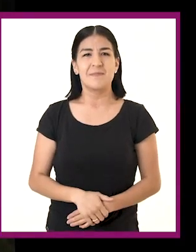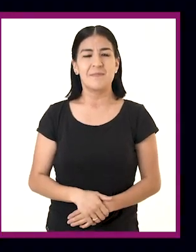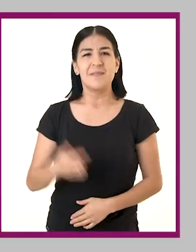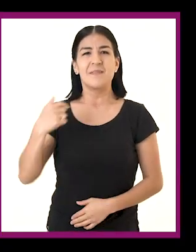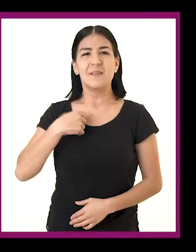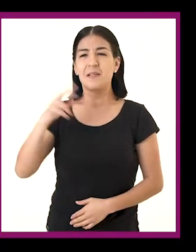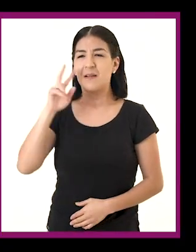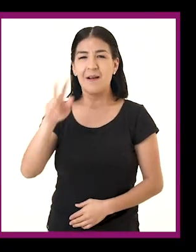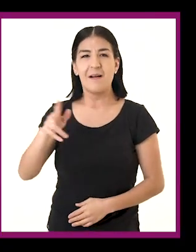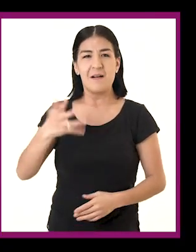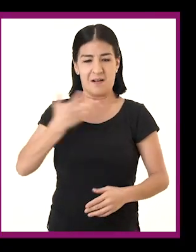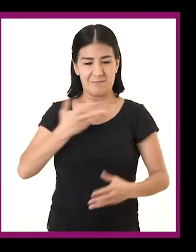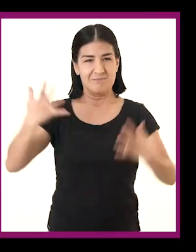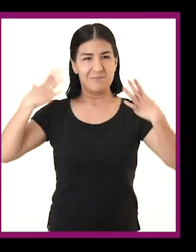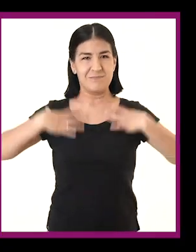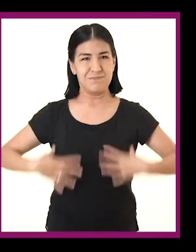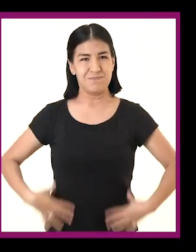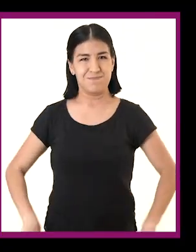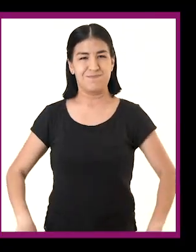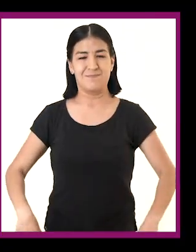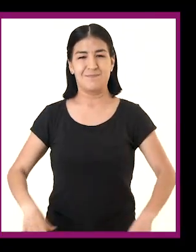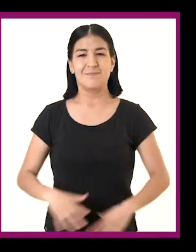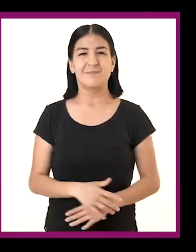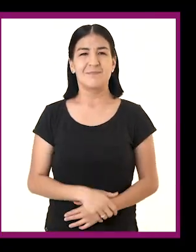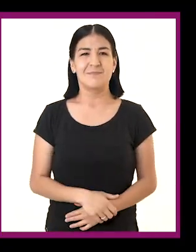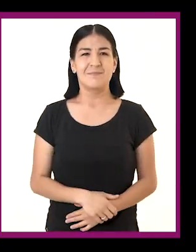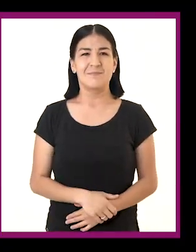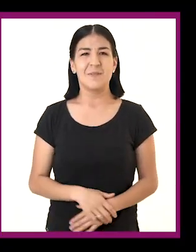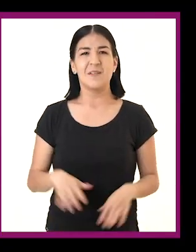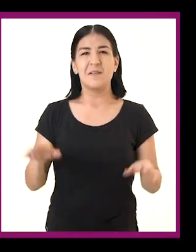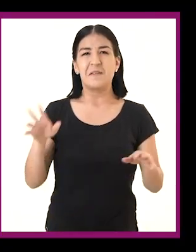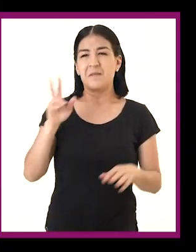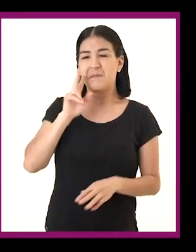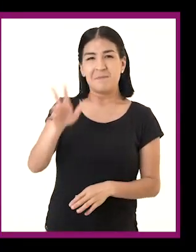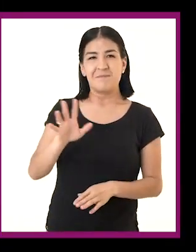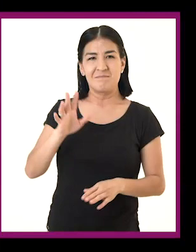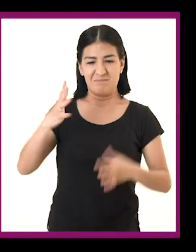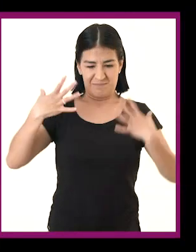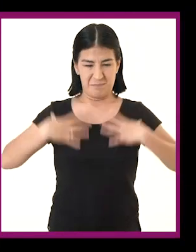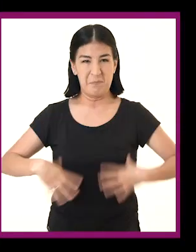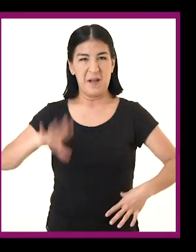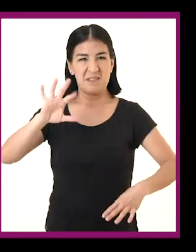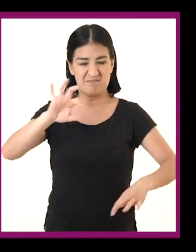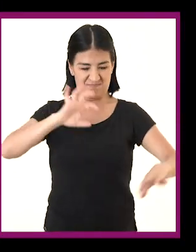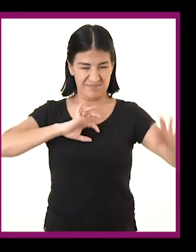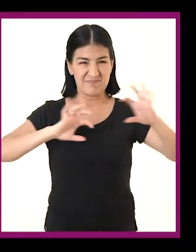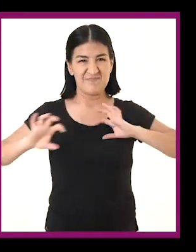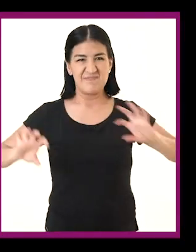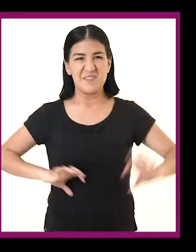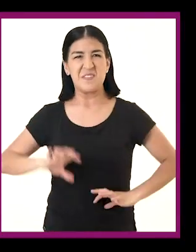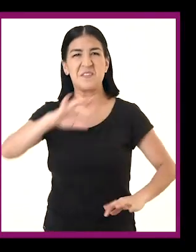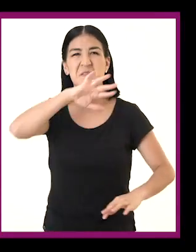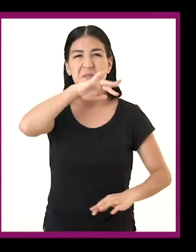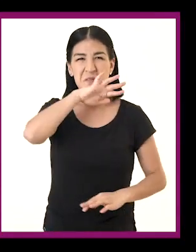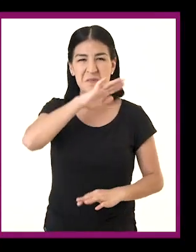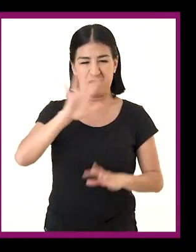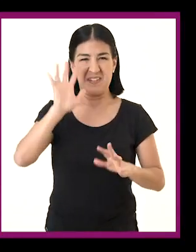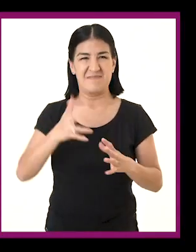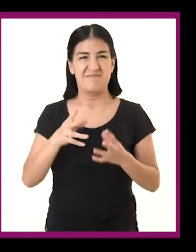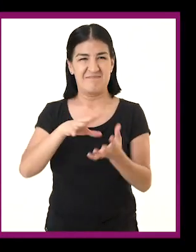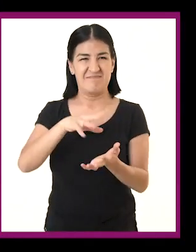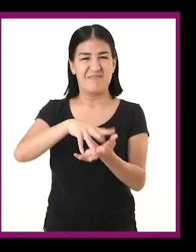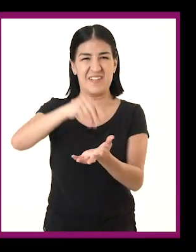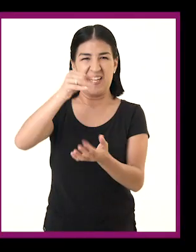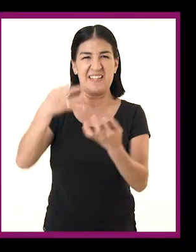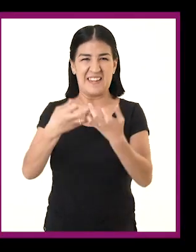y estaba vestida y estaba pues como el vestido un poco manchado, como de tierra, y me